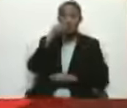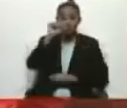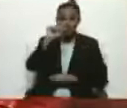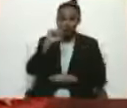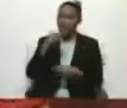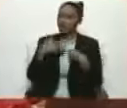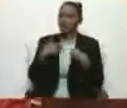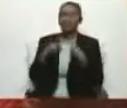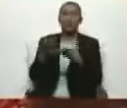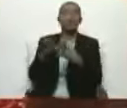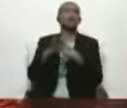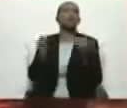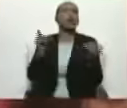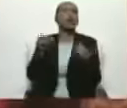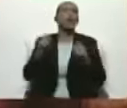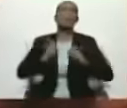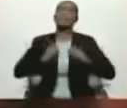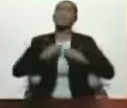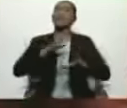quieras.